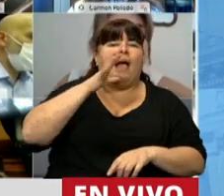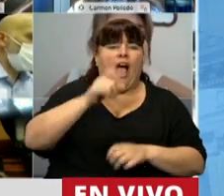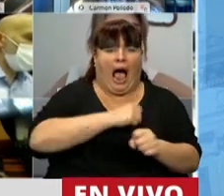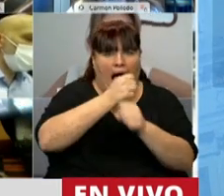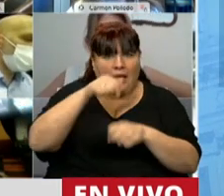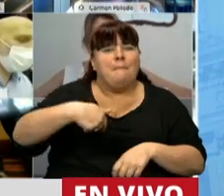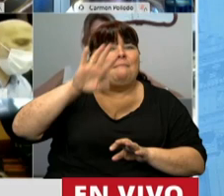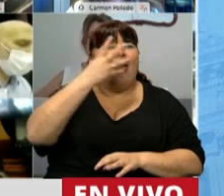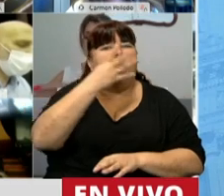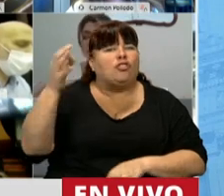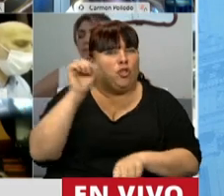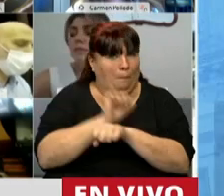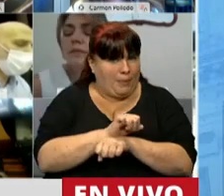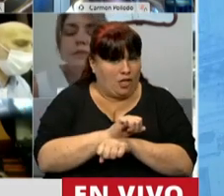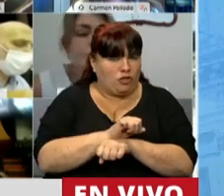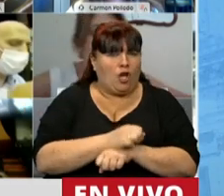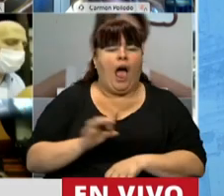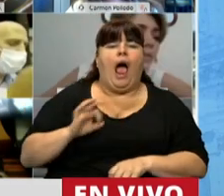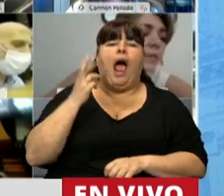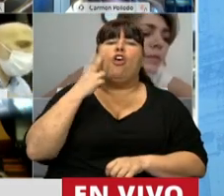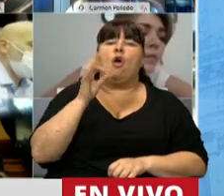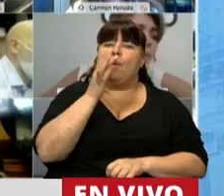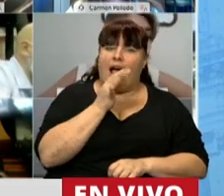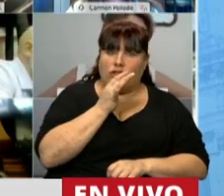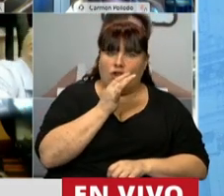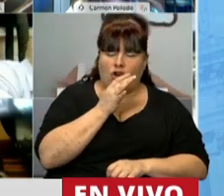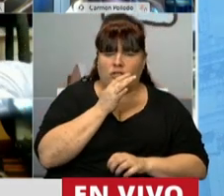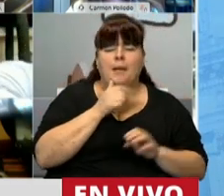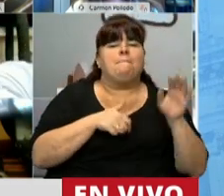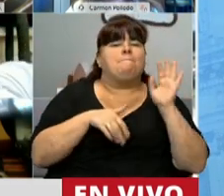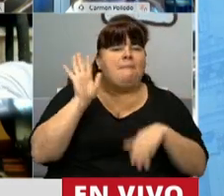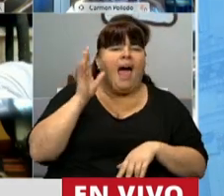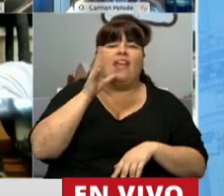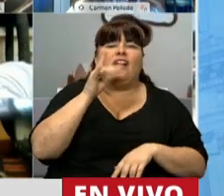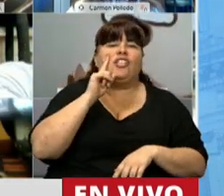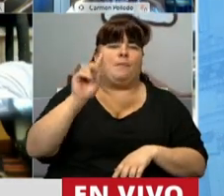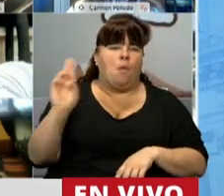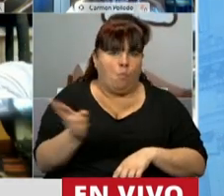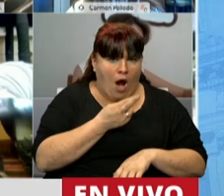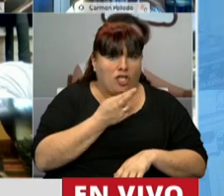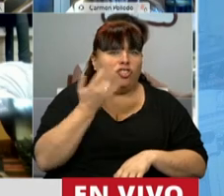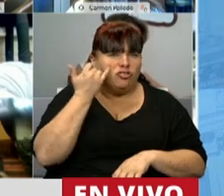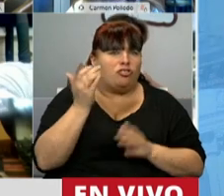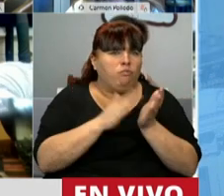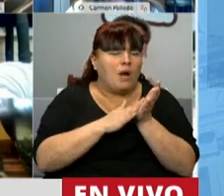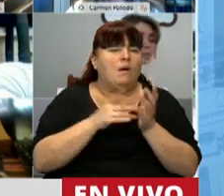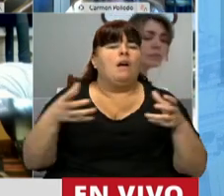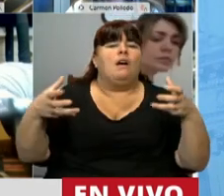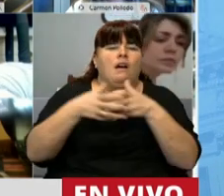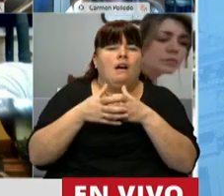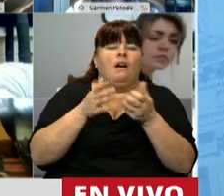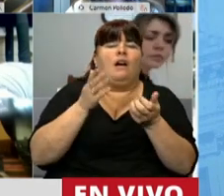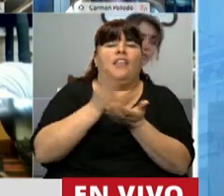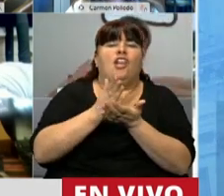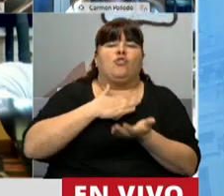más de 400. Desde el 2014 hay más de 14.000 muertes registradas por organismos